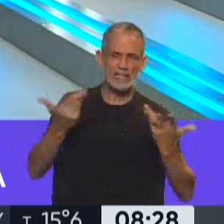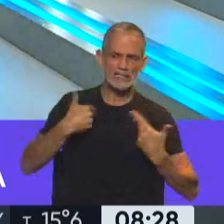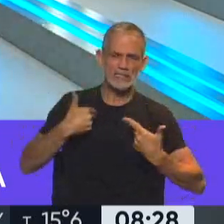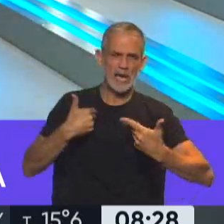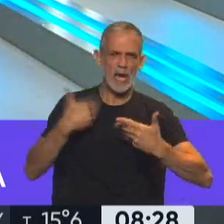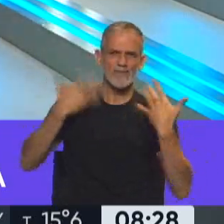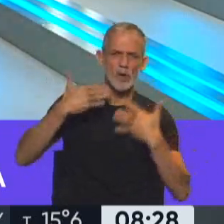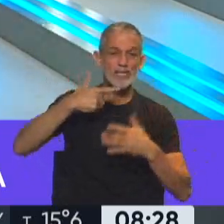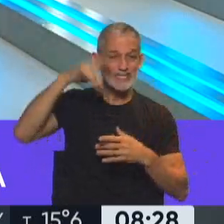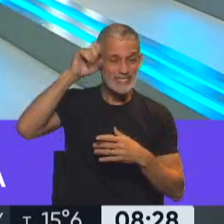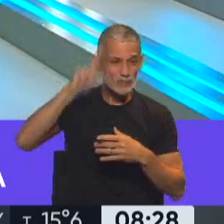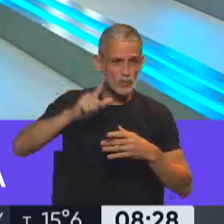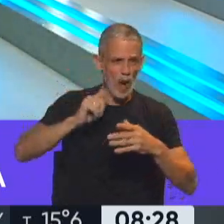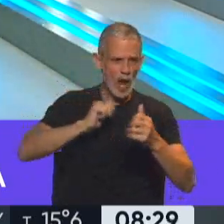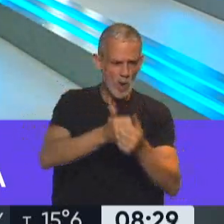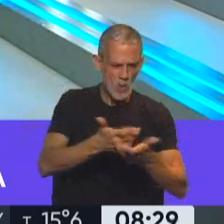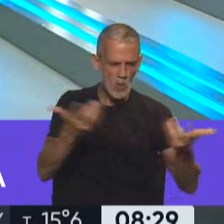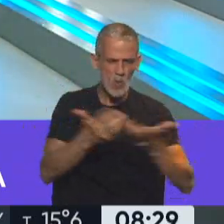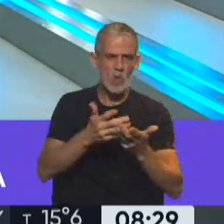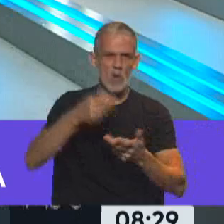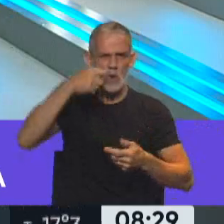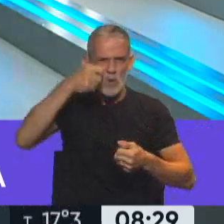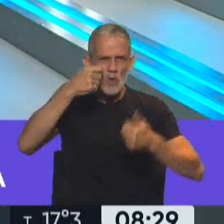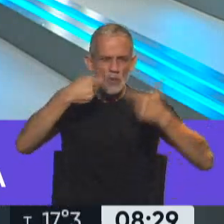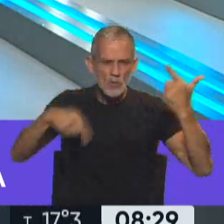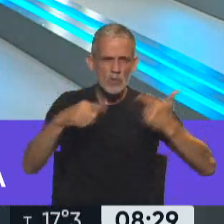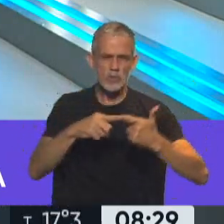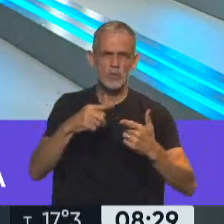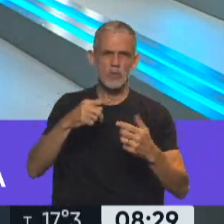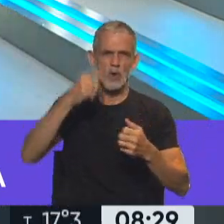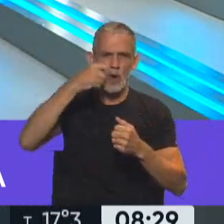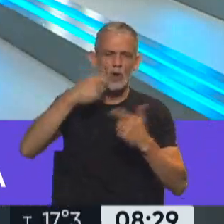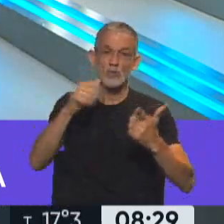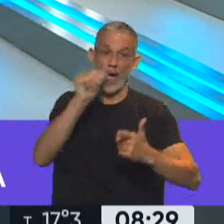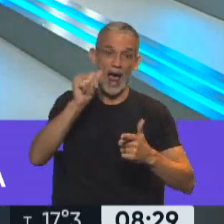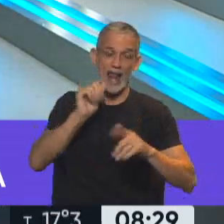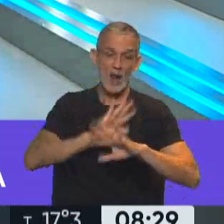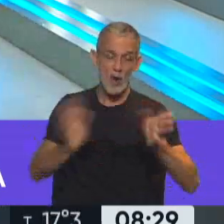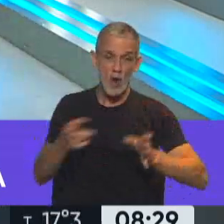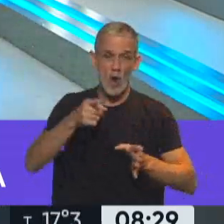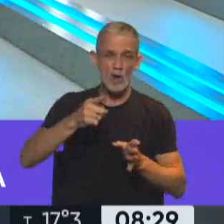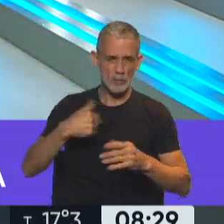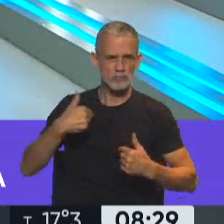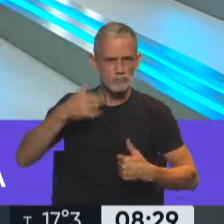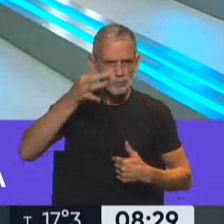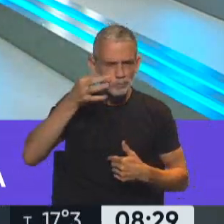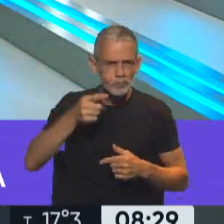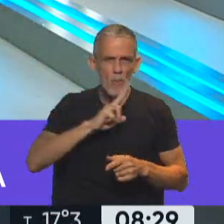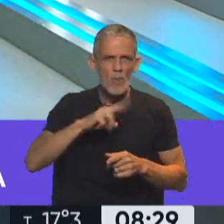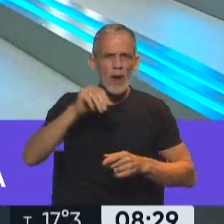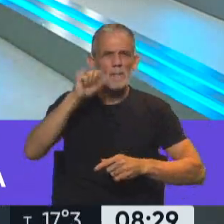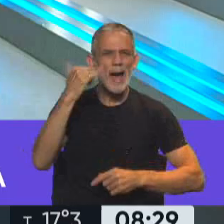de violencia sexual, de consumo de estupefacientes, de consumo de alcohol, las que fue protagonista,